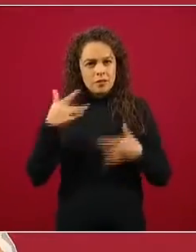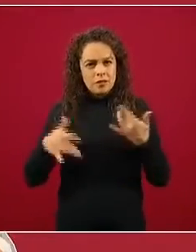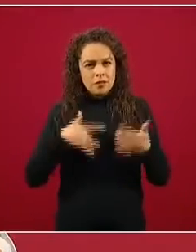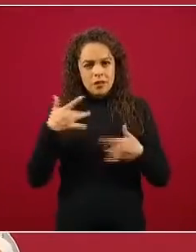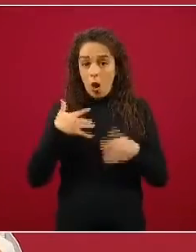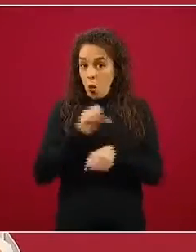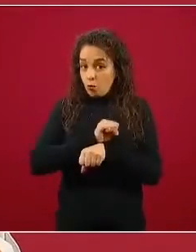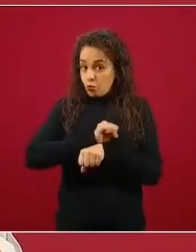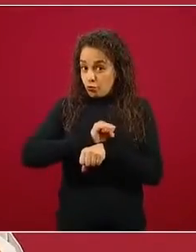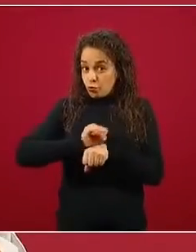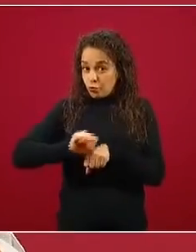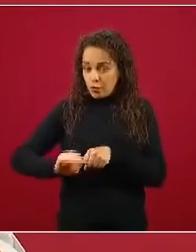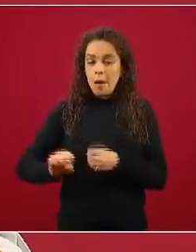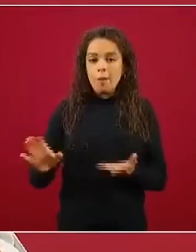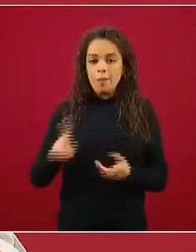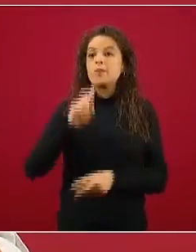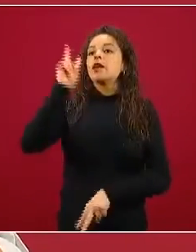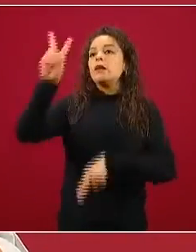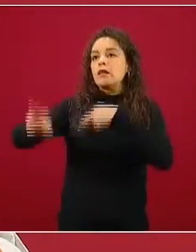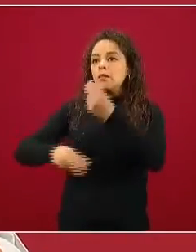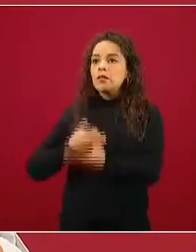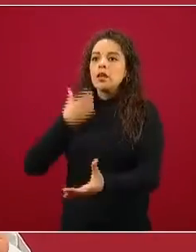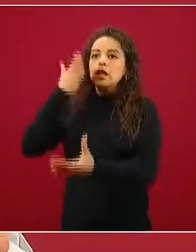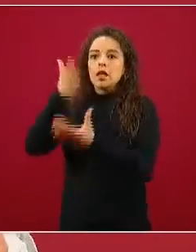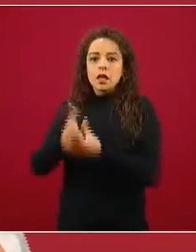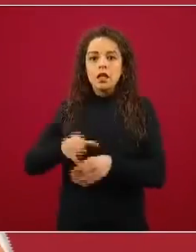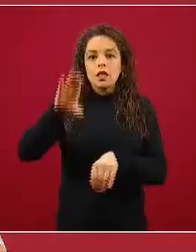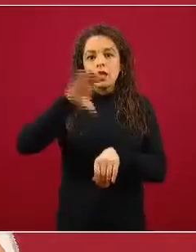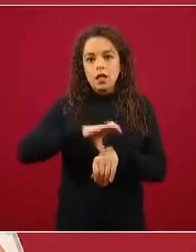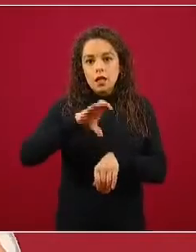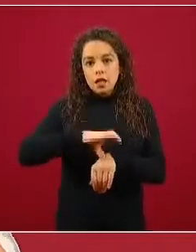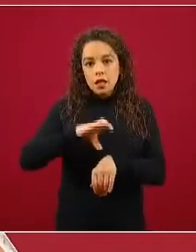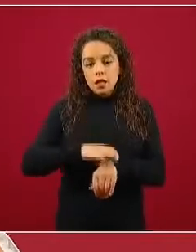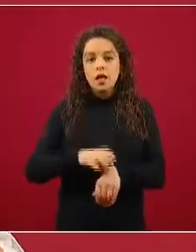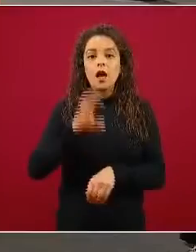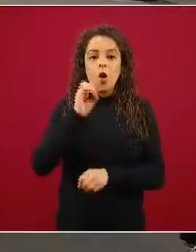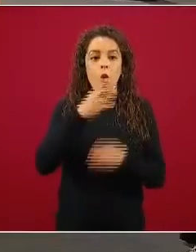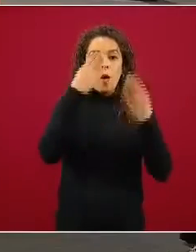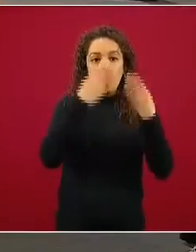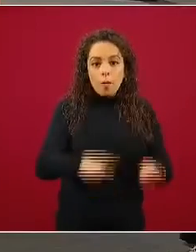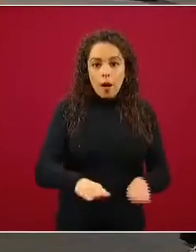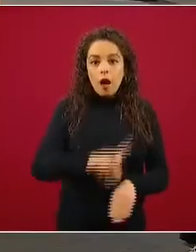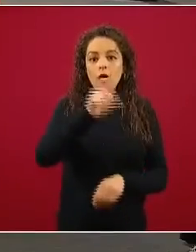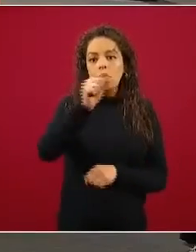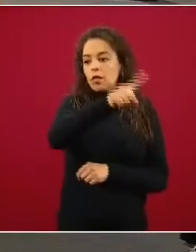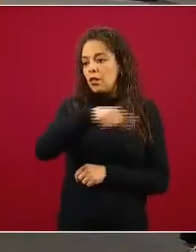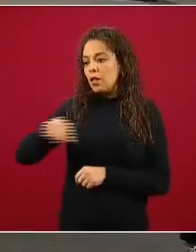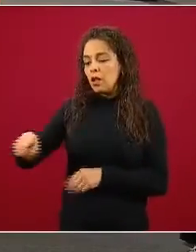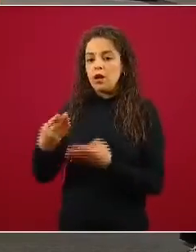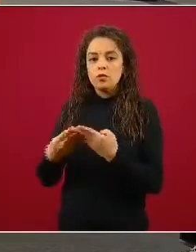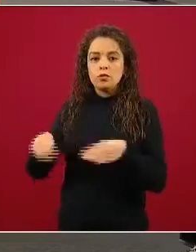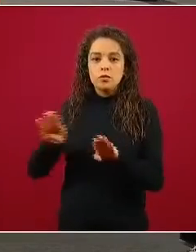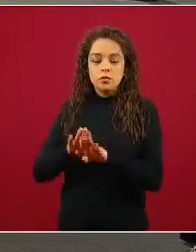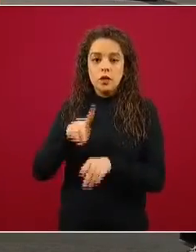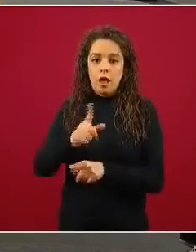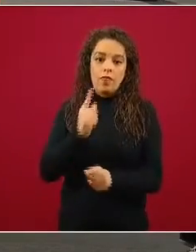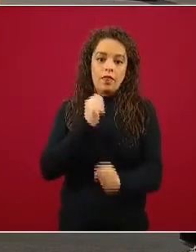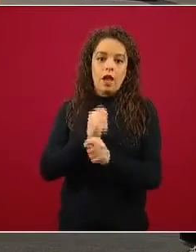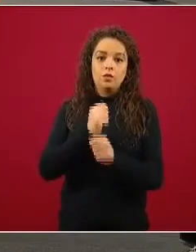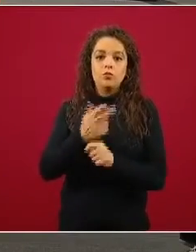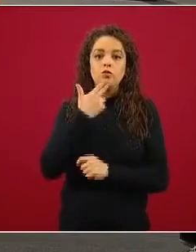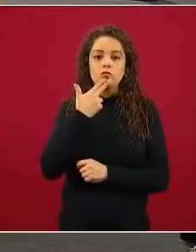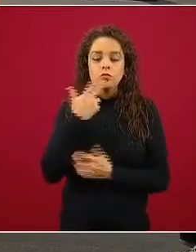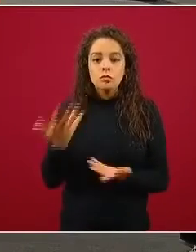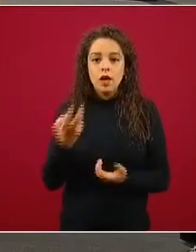leve salieran de su casa, fueran a la unidad de medicina familiar, fueran al banco y regresaran a su casa, todo esto en transporte público, y